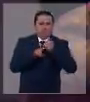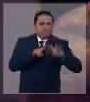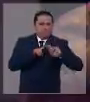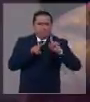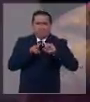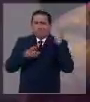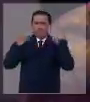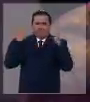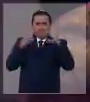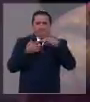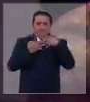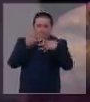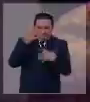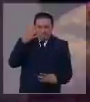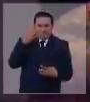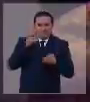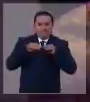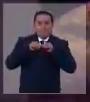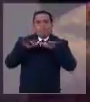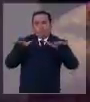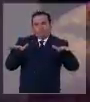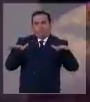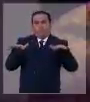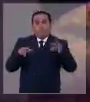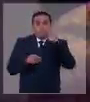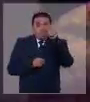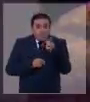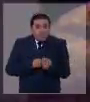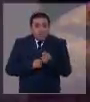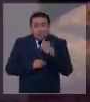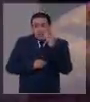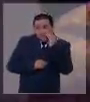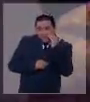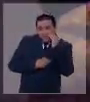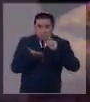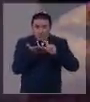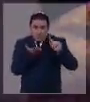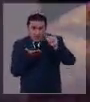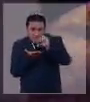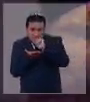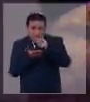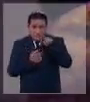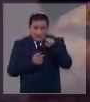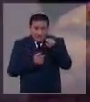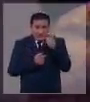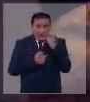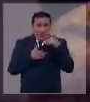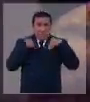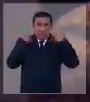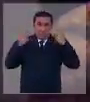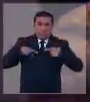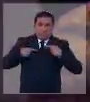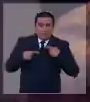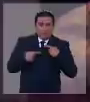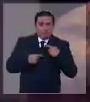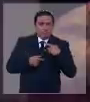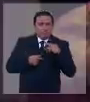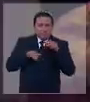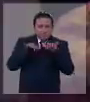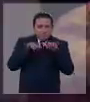Y precisamente fueron las redes sociales las que se utilizaron por parte de la ciudadanía para hacer llegar a los candidatos